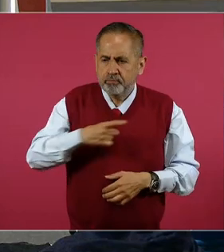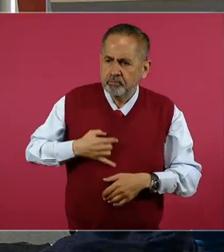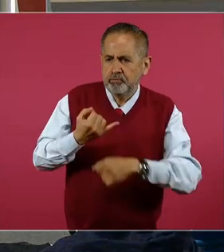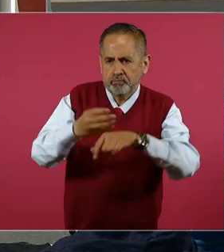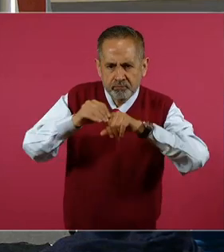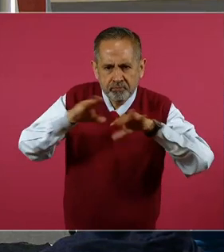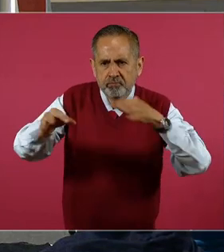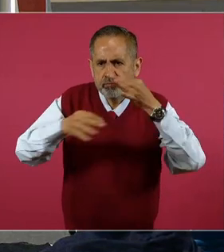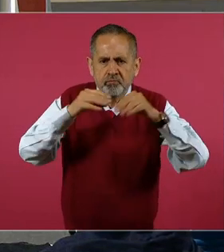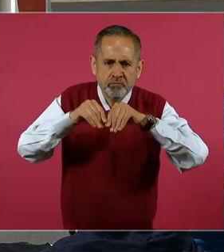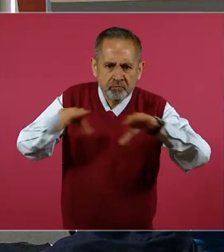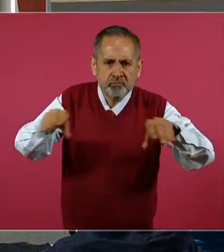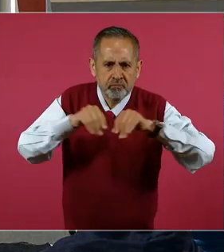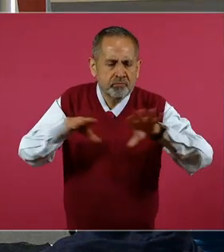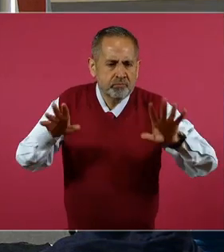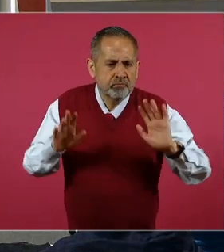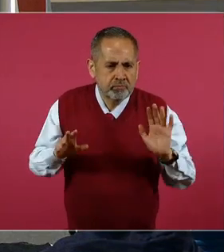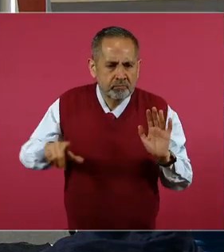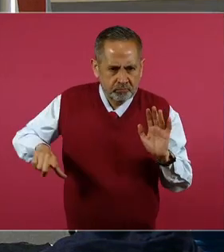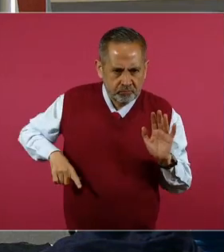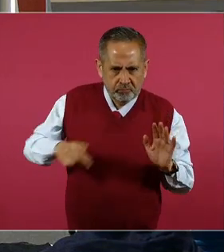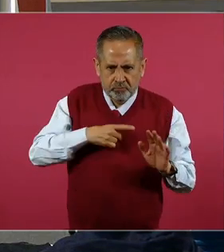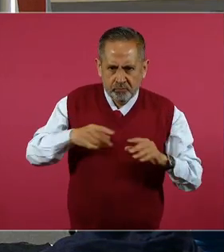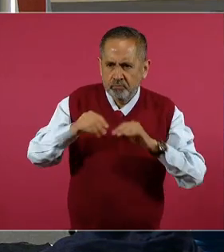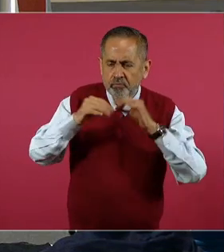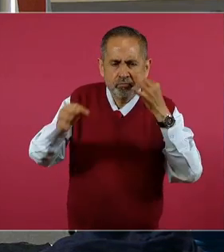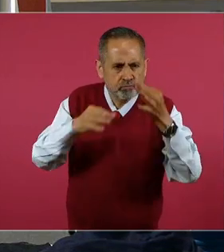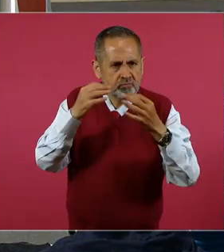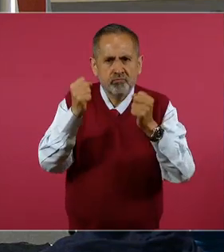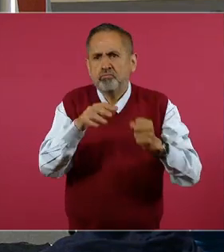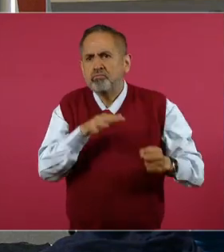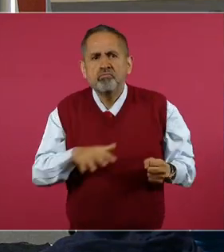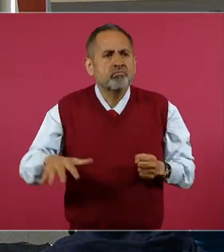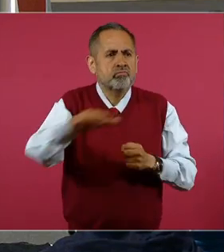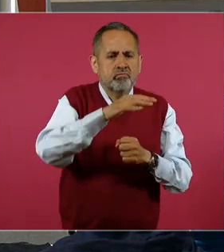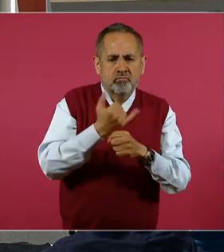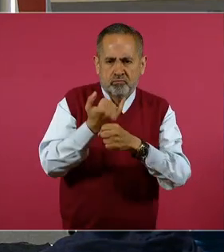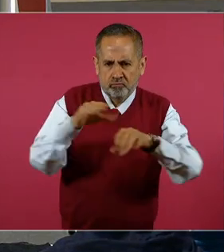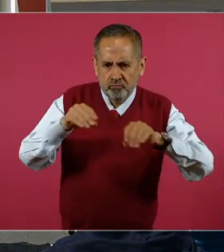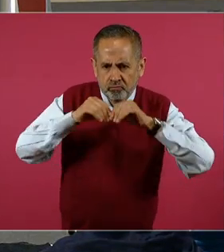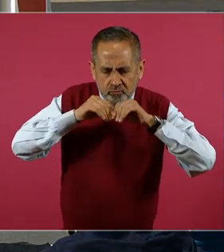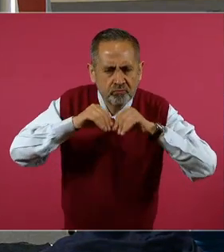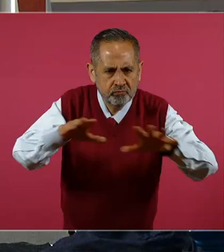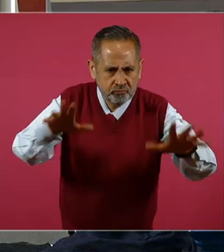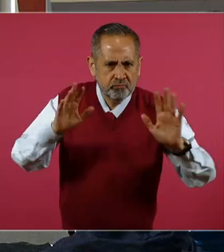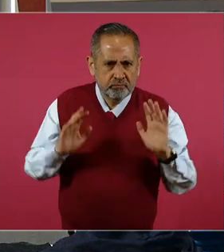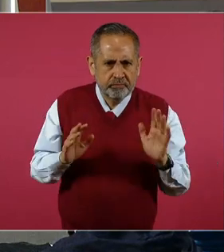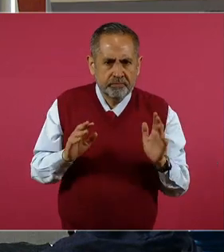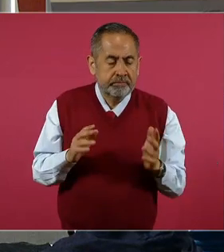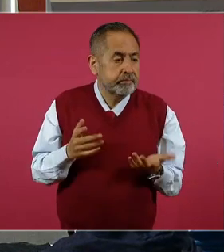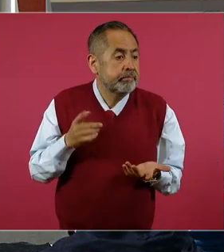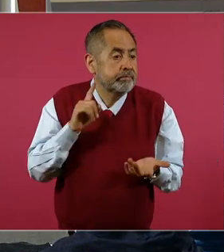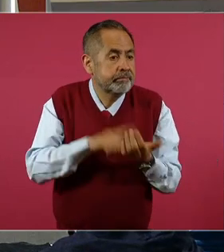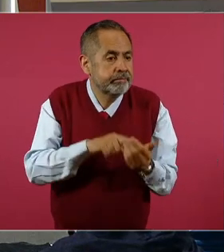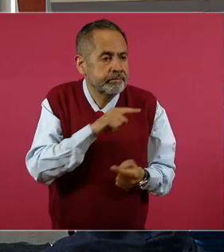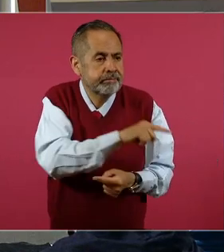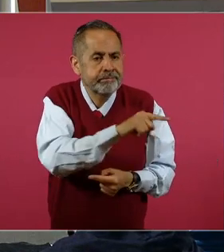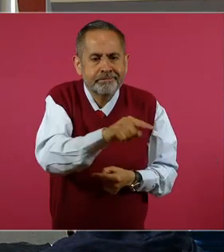la obligación de informar, de garantizar el derecho a la información. Y